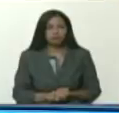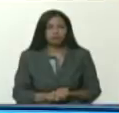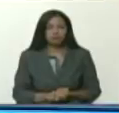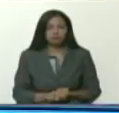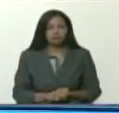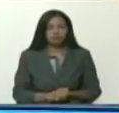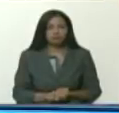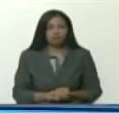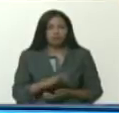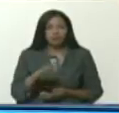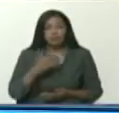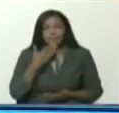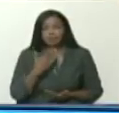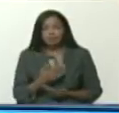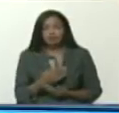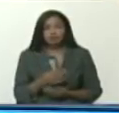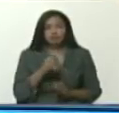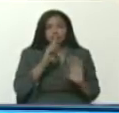Me están solicitando